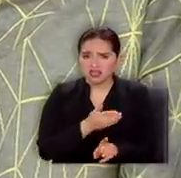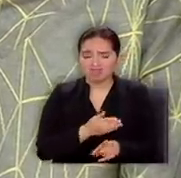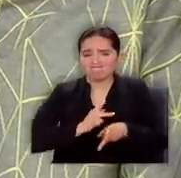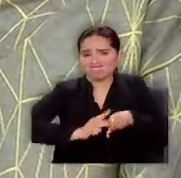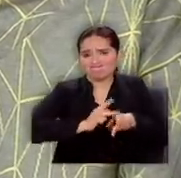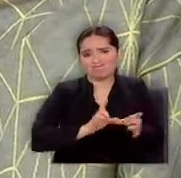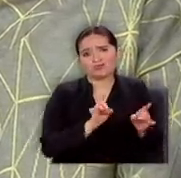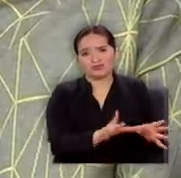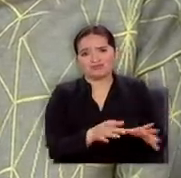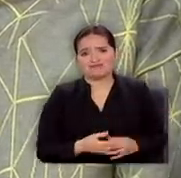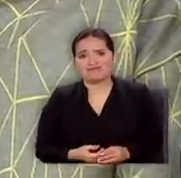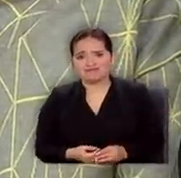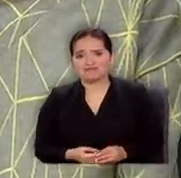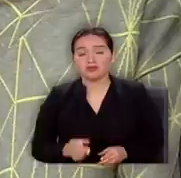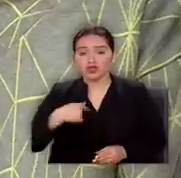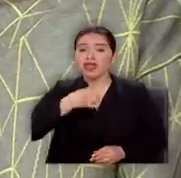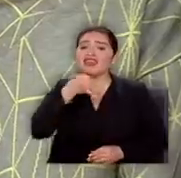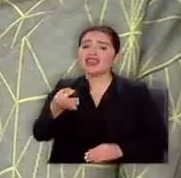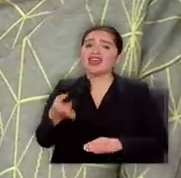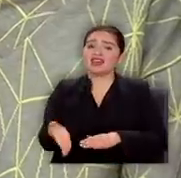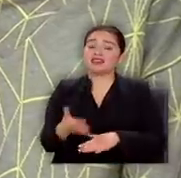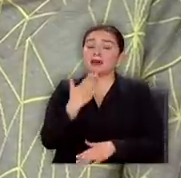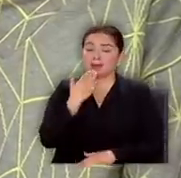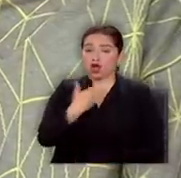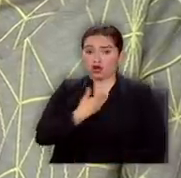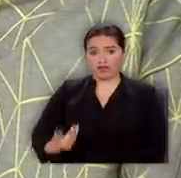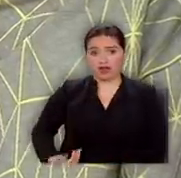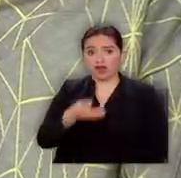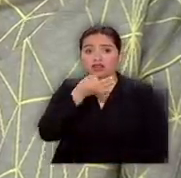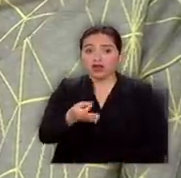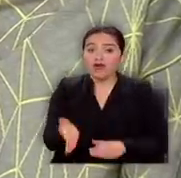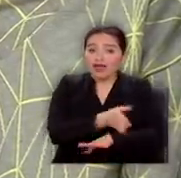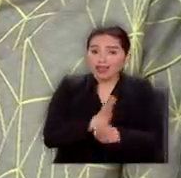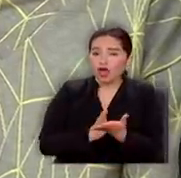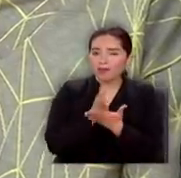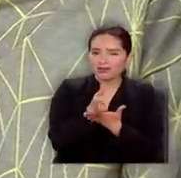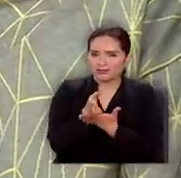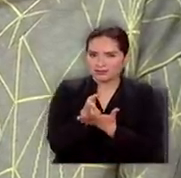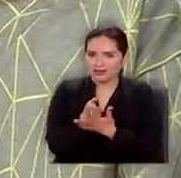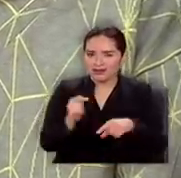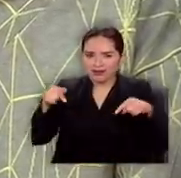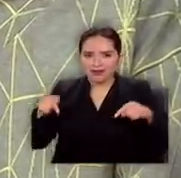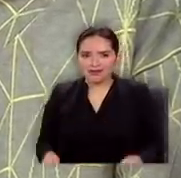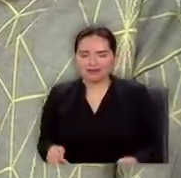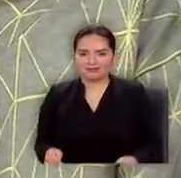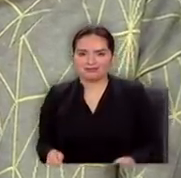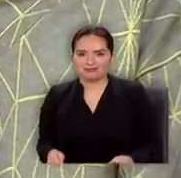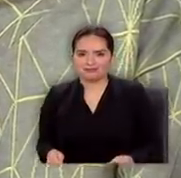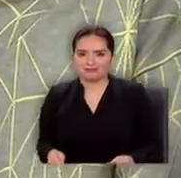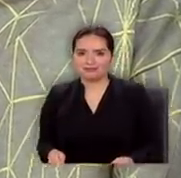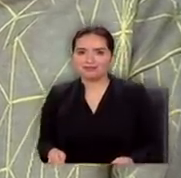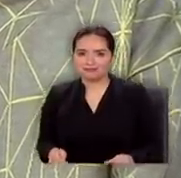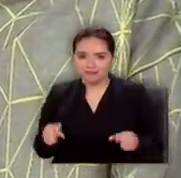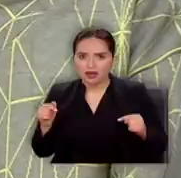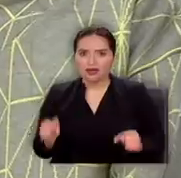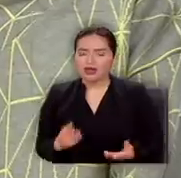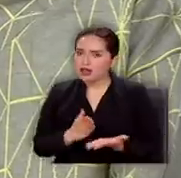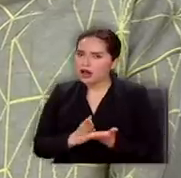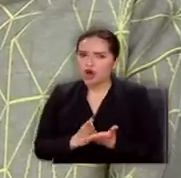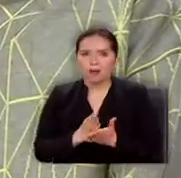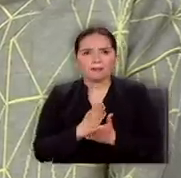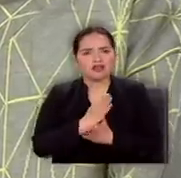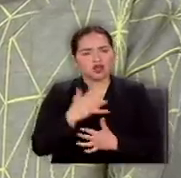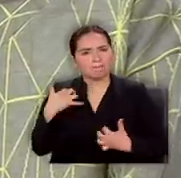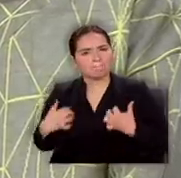ejercido lo hemos dicho y lo ha dicho el gobierno claramente desde el comienzo aquí se ha interpretado y se ha interpretado desde el comienzo